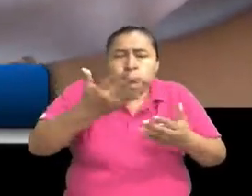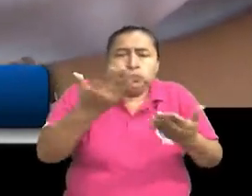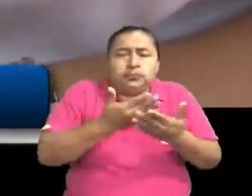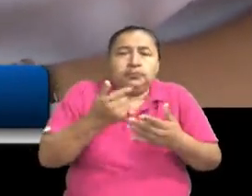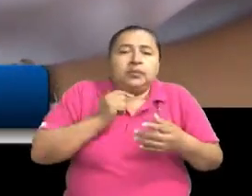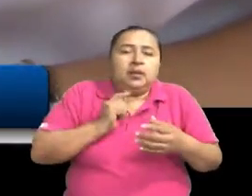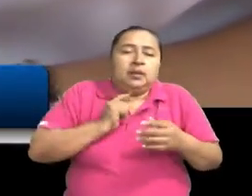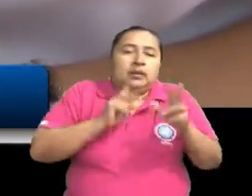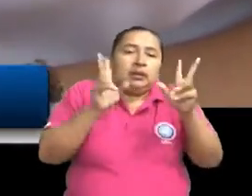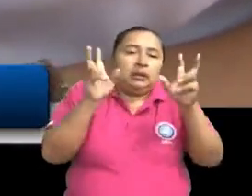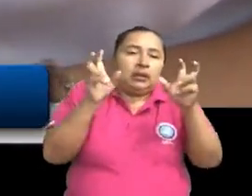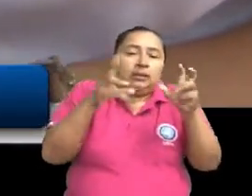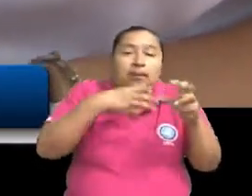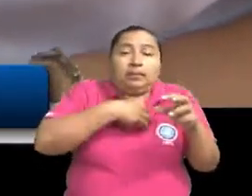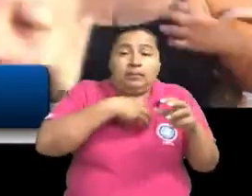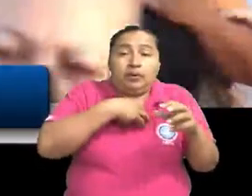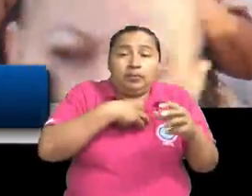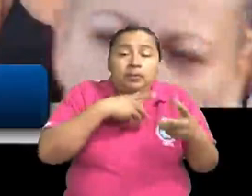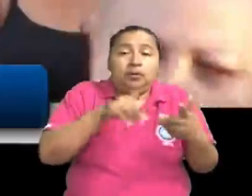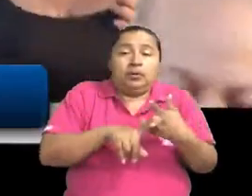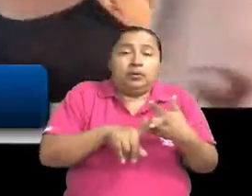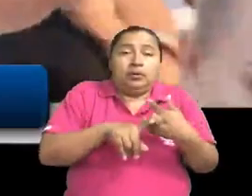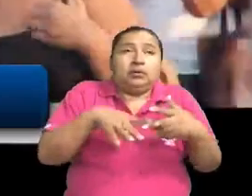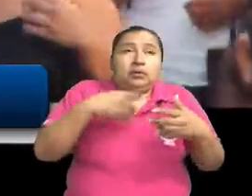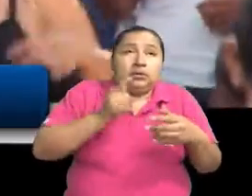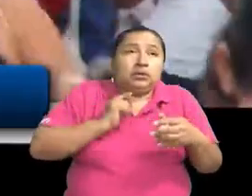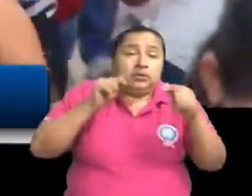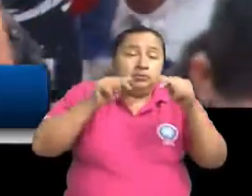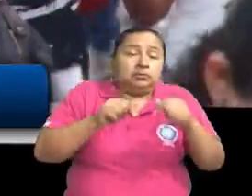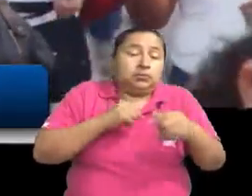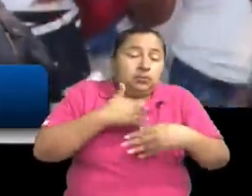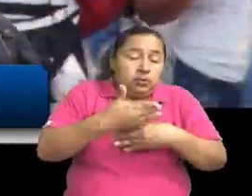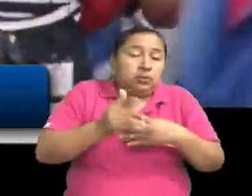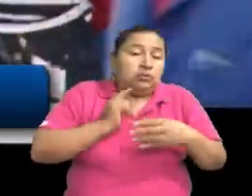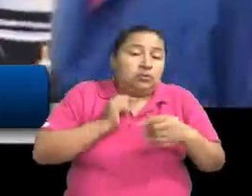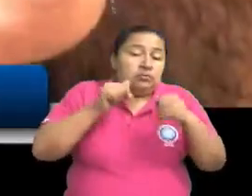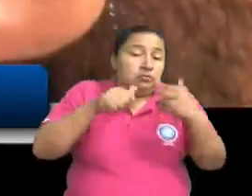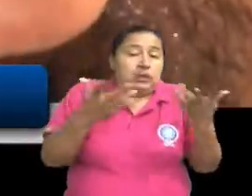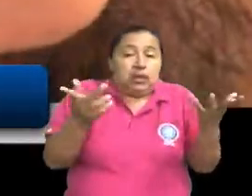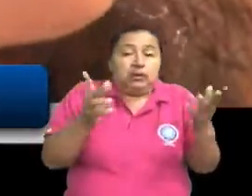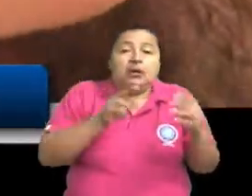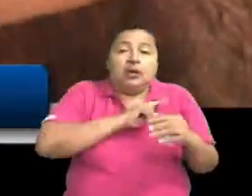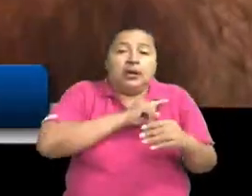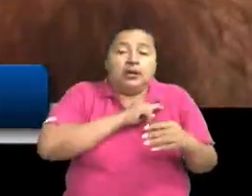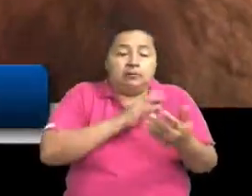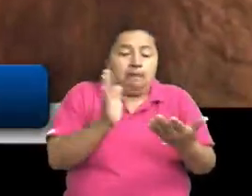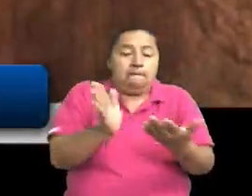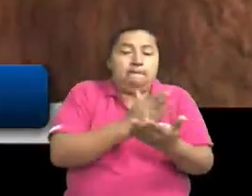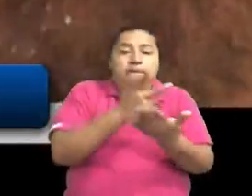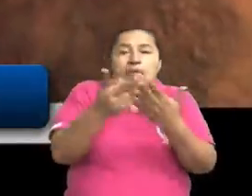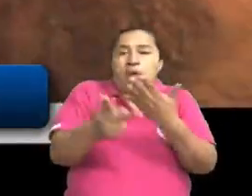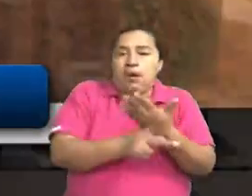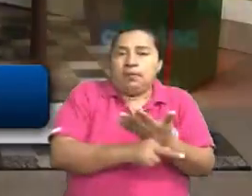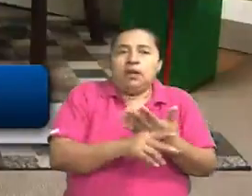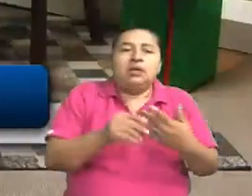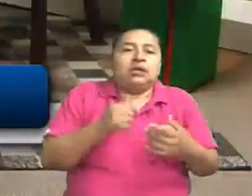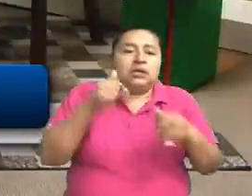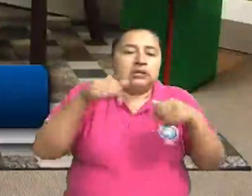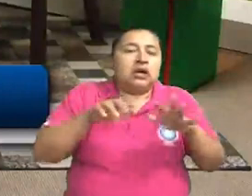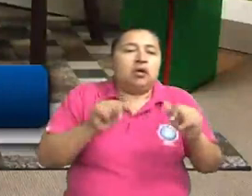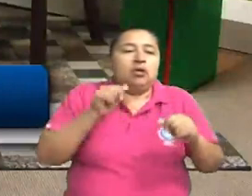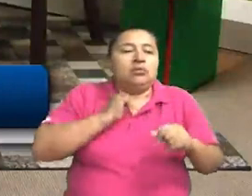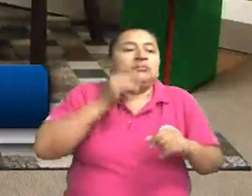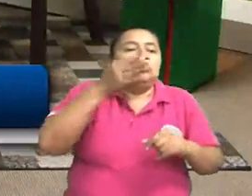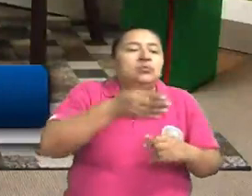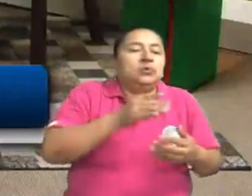lleva temas específicos, y entonces, sí, entonces, claro, como hay un pensum académico, no crean que mañana